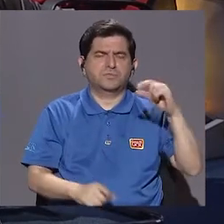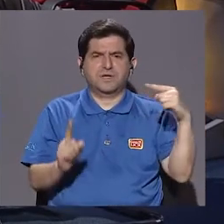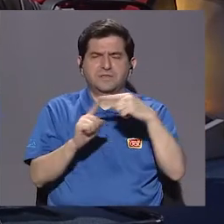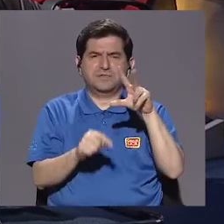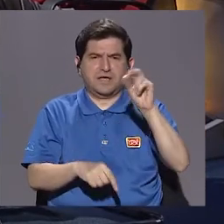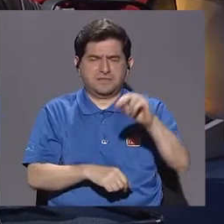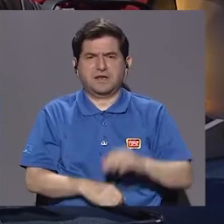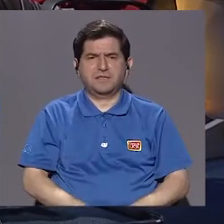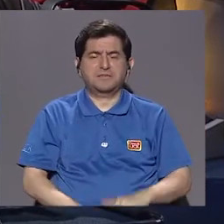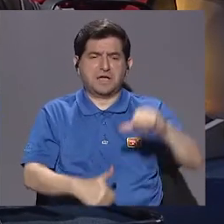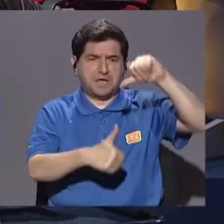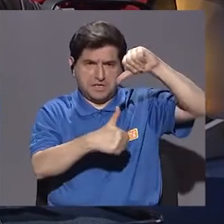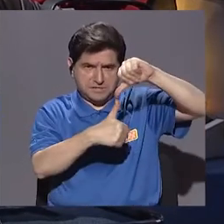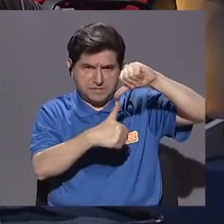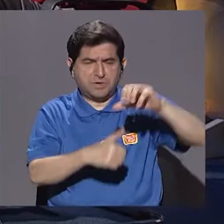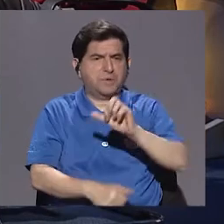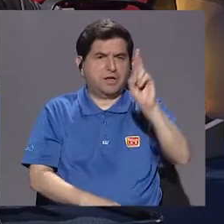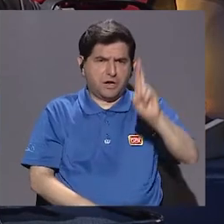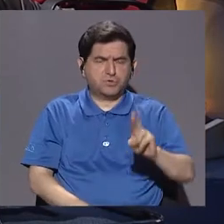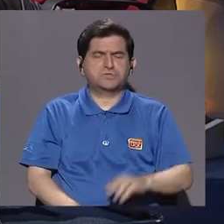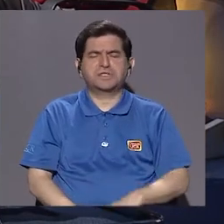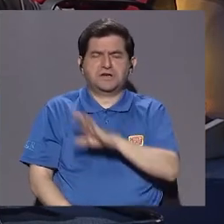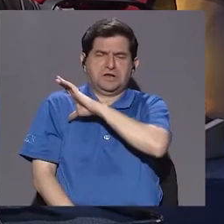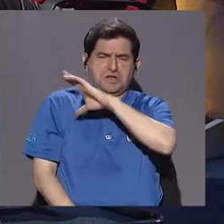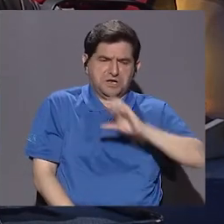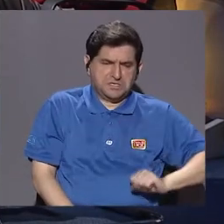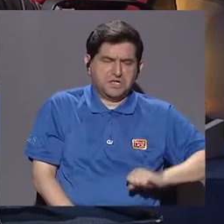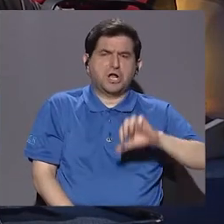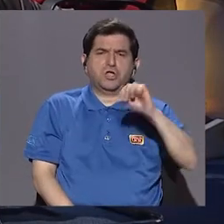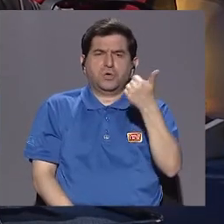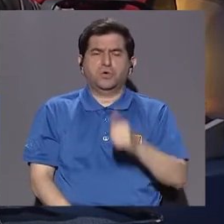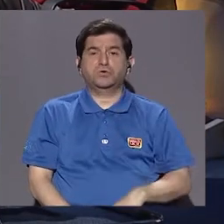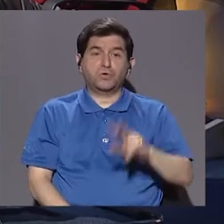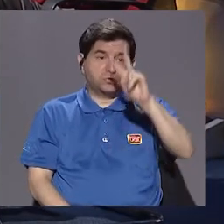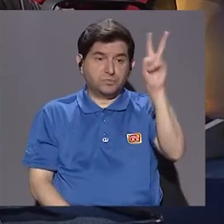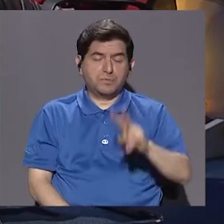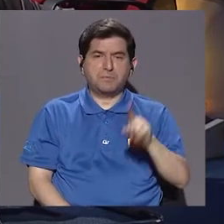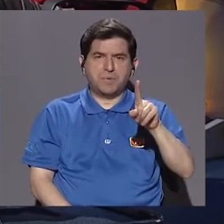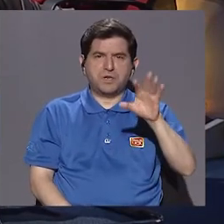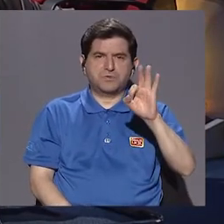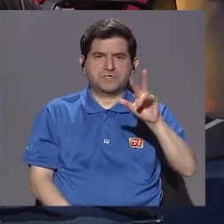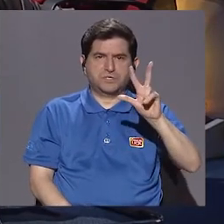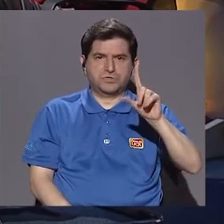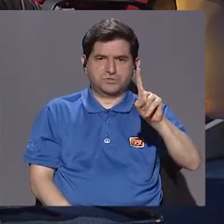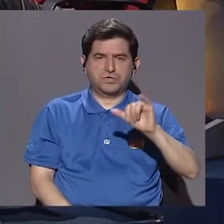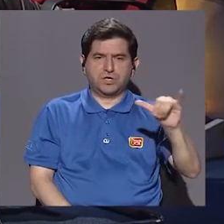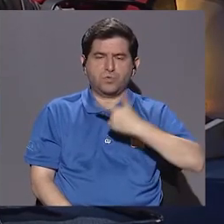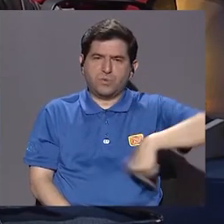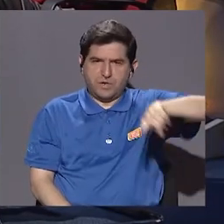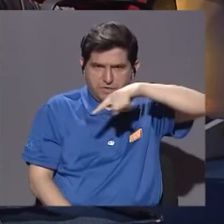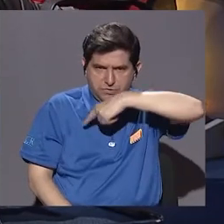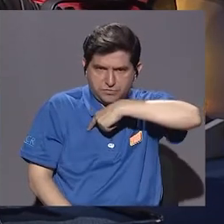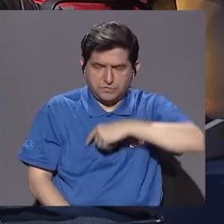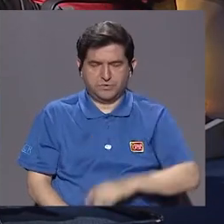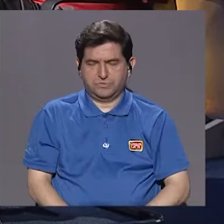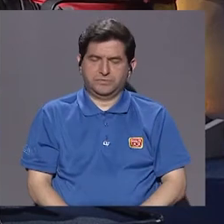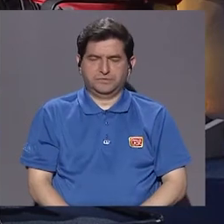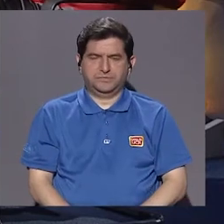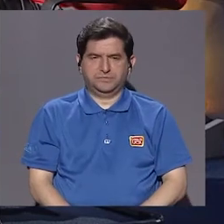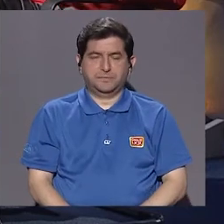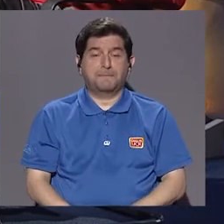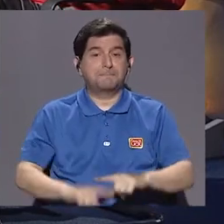surgen los de centroamérica costa rica salvador y otros venezuela en 1931 con el que nosotros etcétera